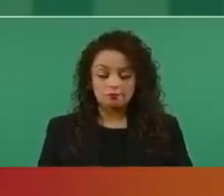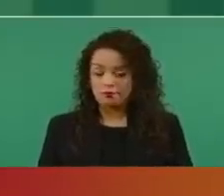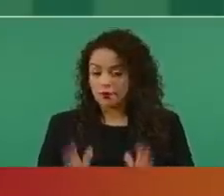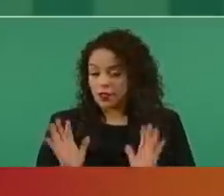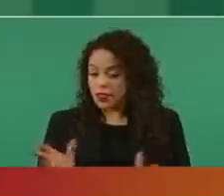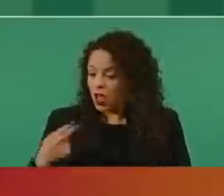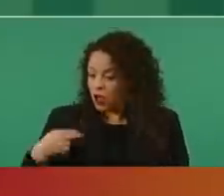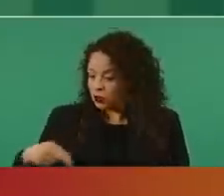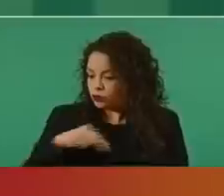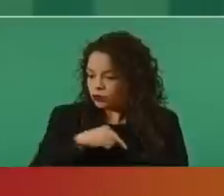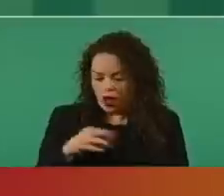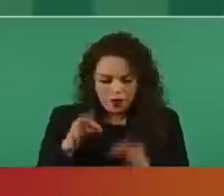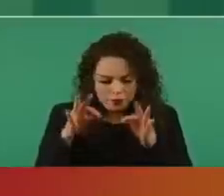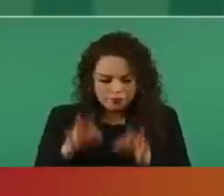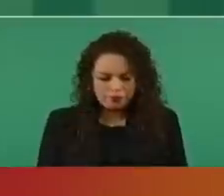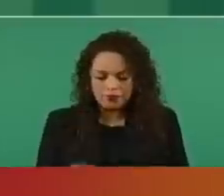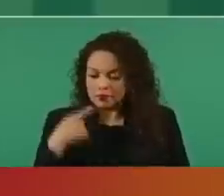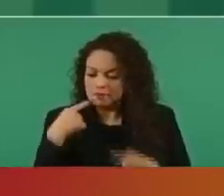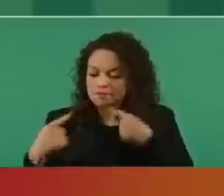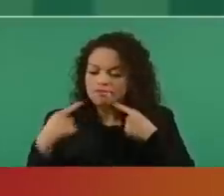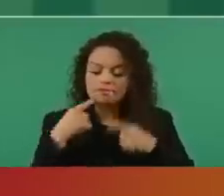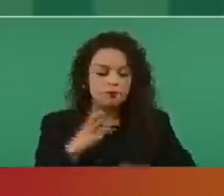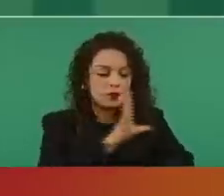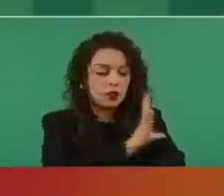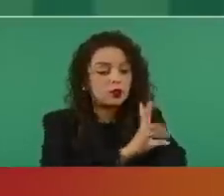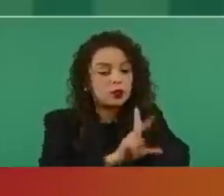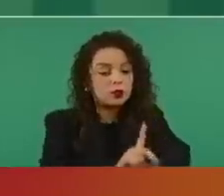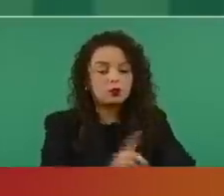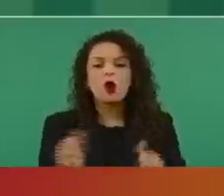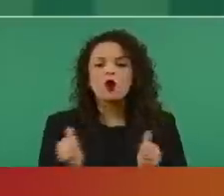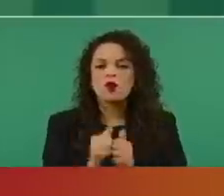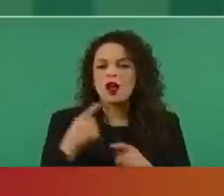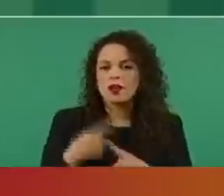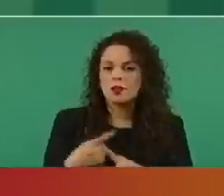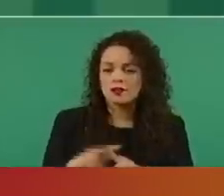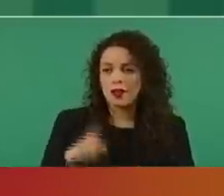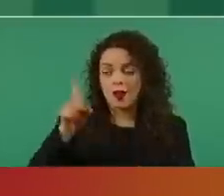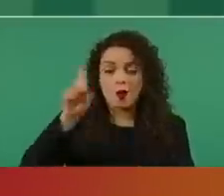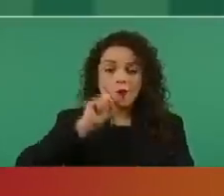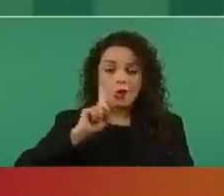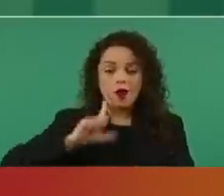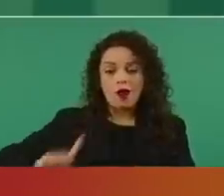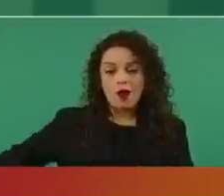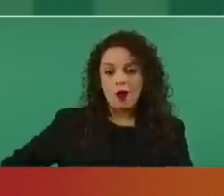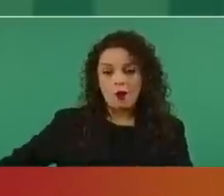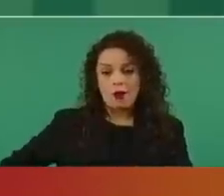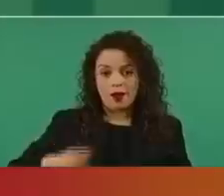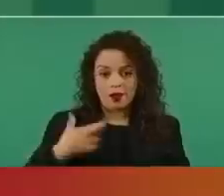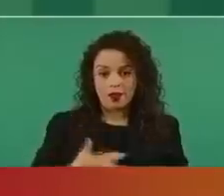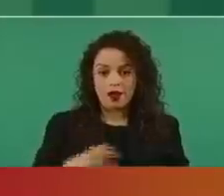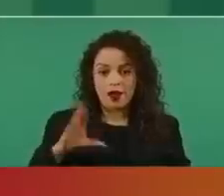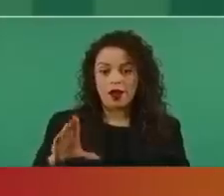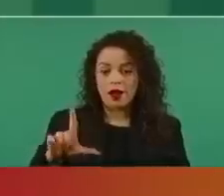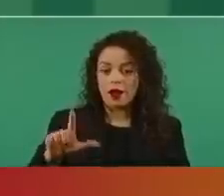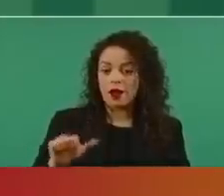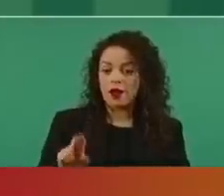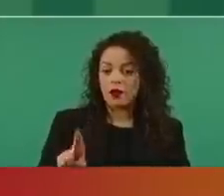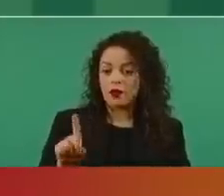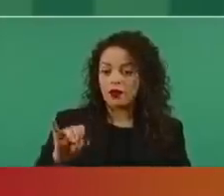coordinado muy bien con la gobernadora Claudia Pavlovich.